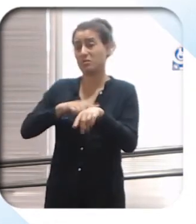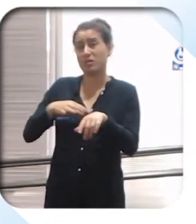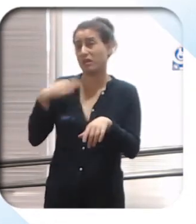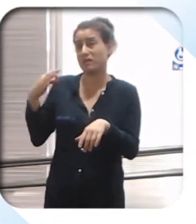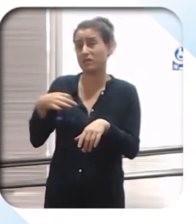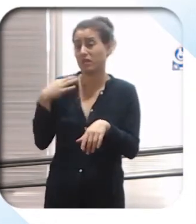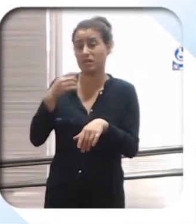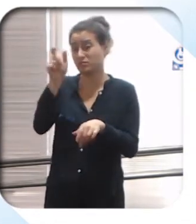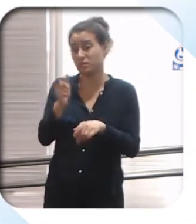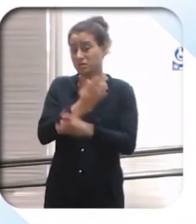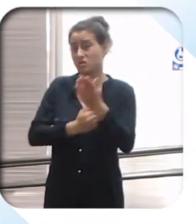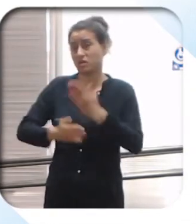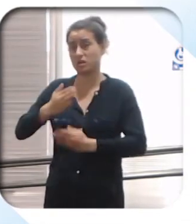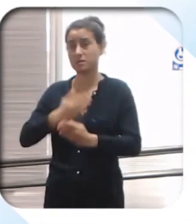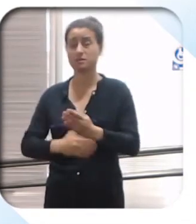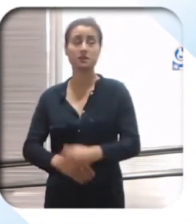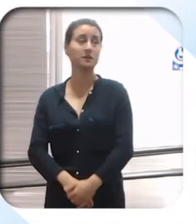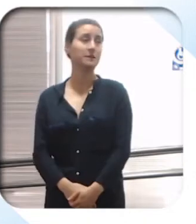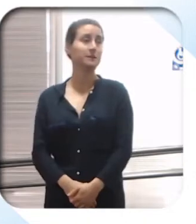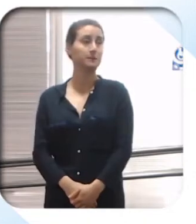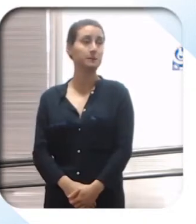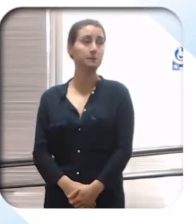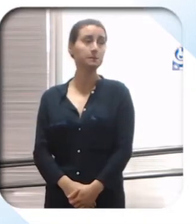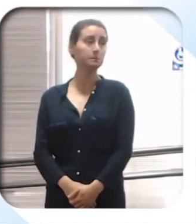la persona con discapacidad.